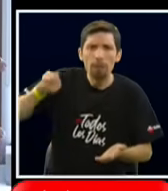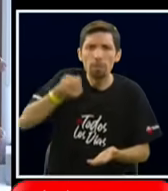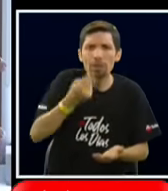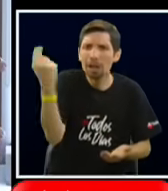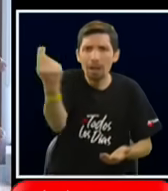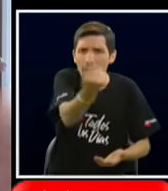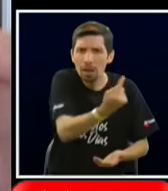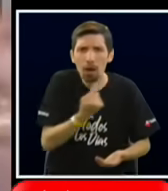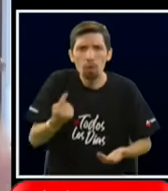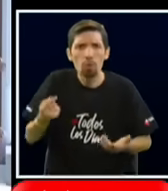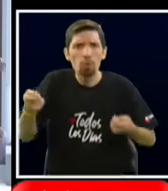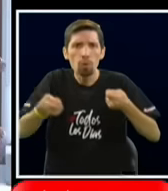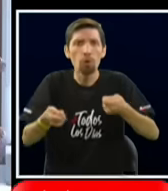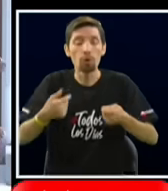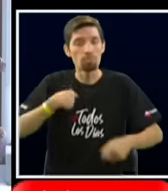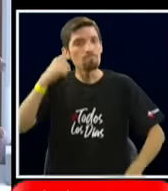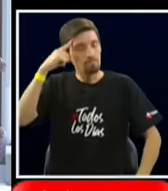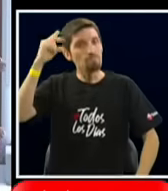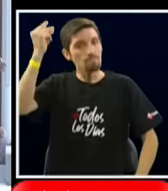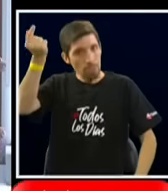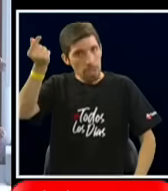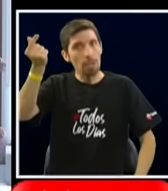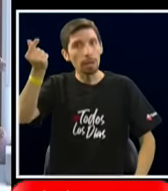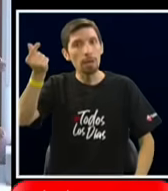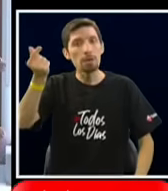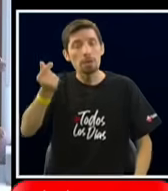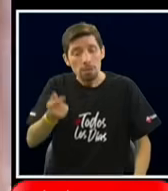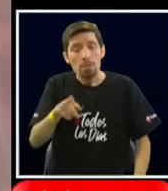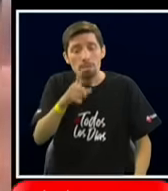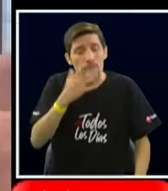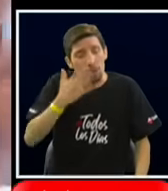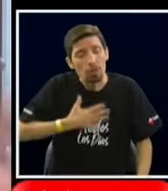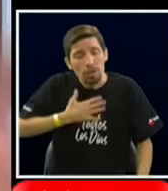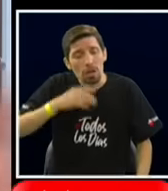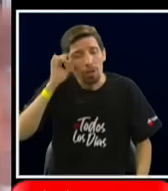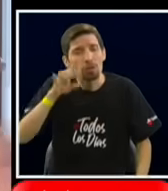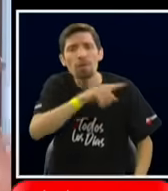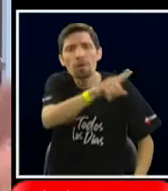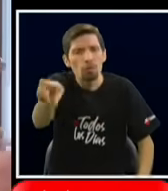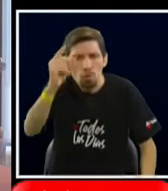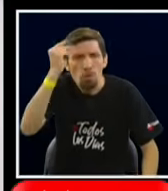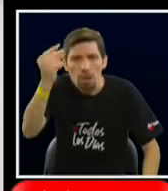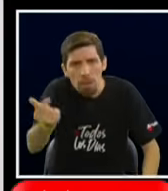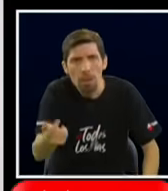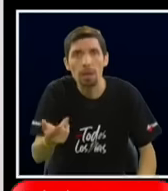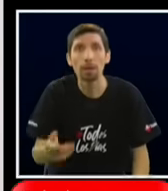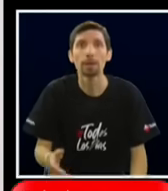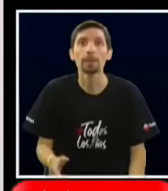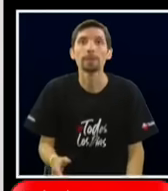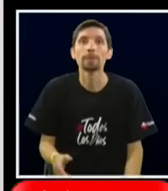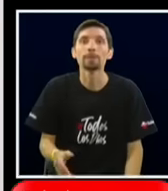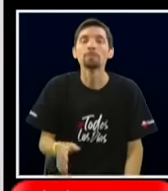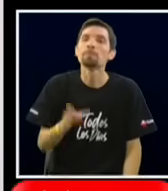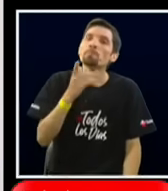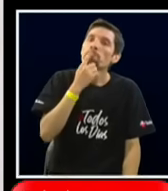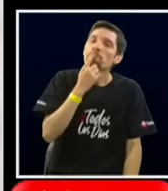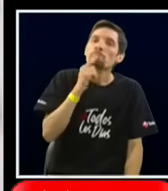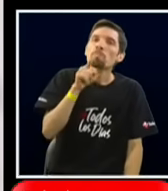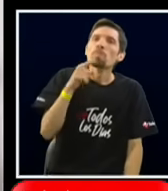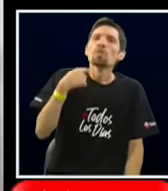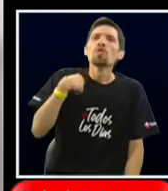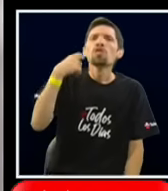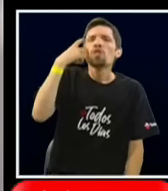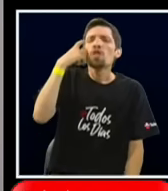donde estemos. Yo tengo una idea, pero quiero saber qué proponen ustedes. Don Francisco, yo creo